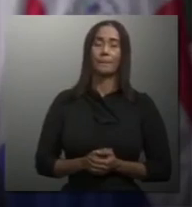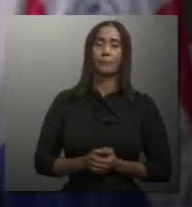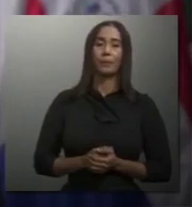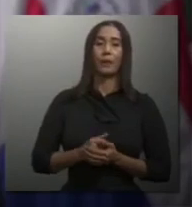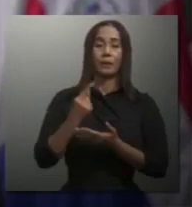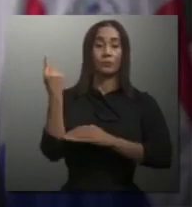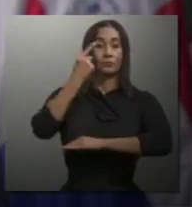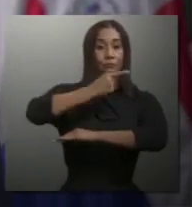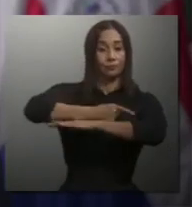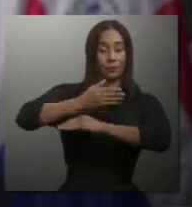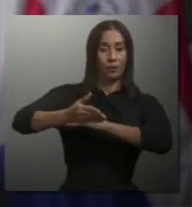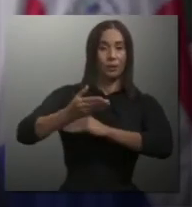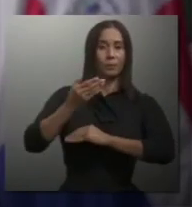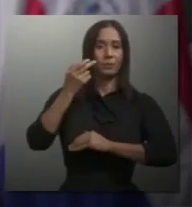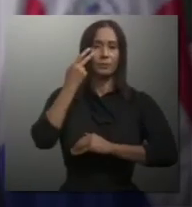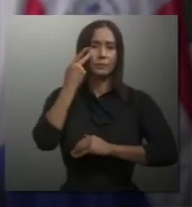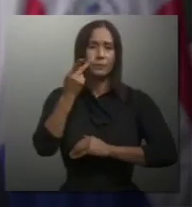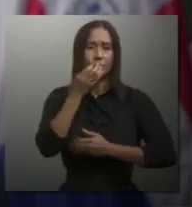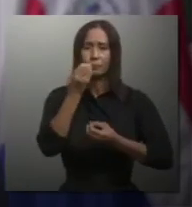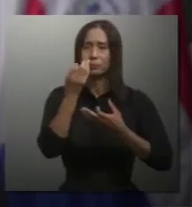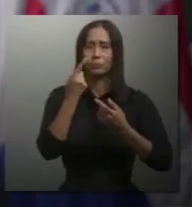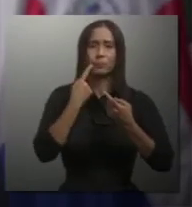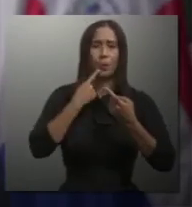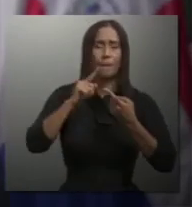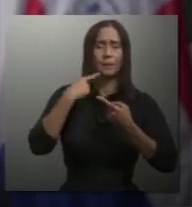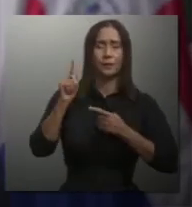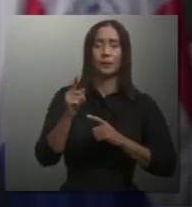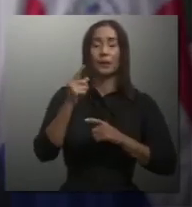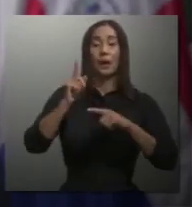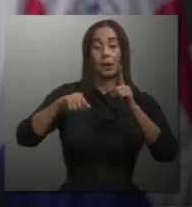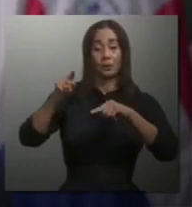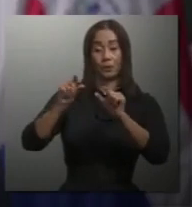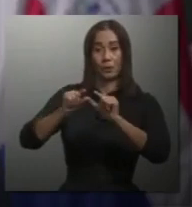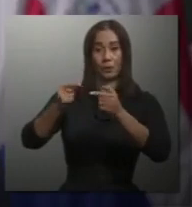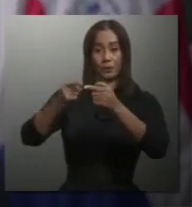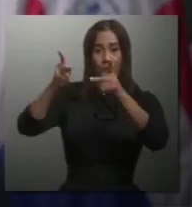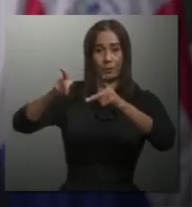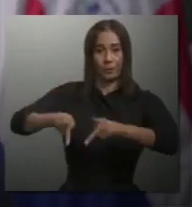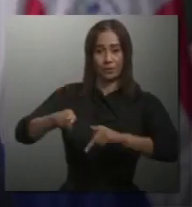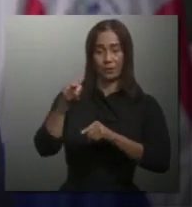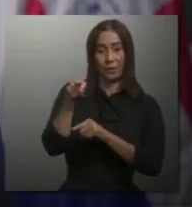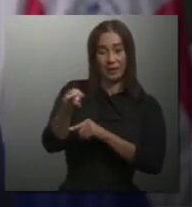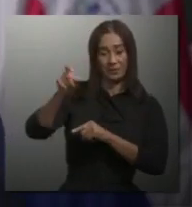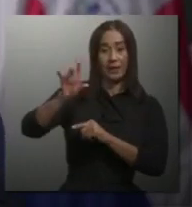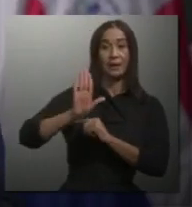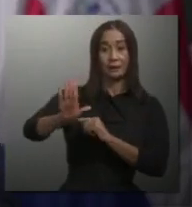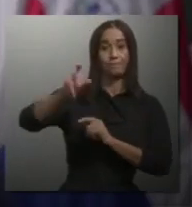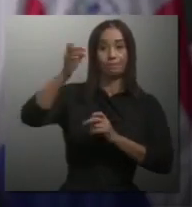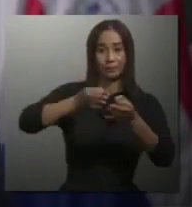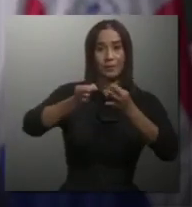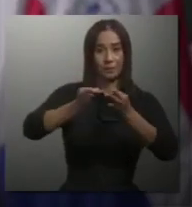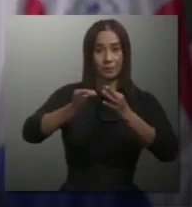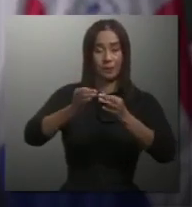momentos especiales por la situación en Ucrania, nación que fue atacada la madrugada de este jueves por órdenes del presidente de